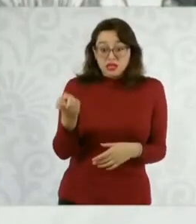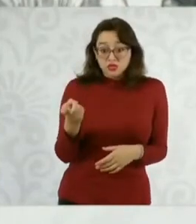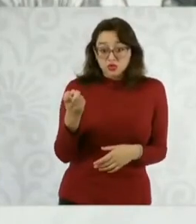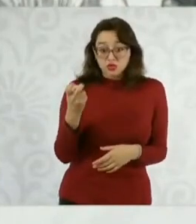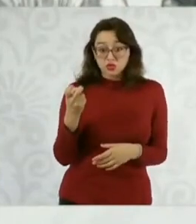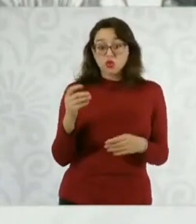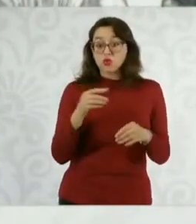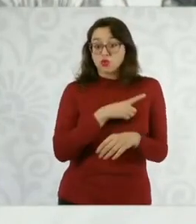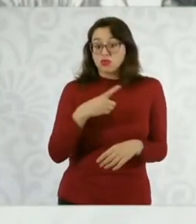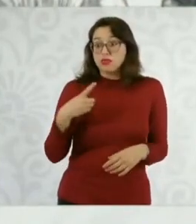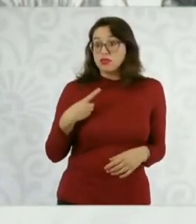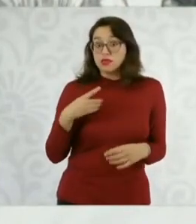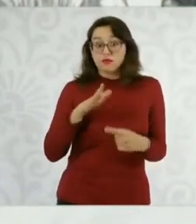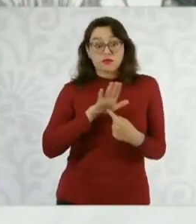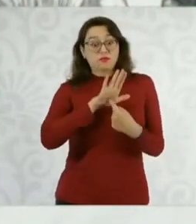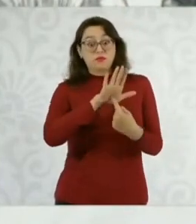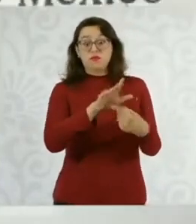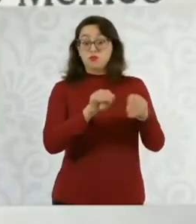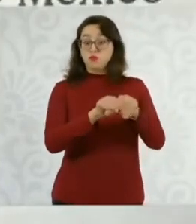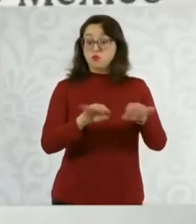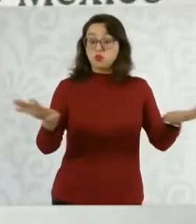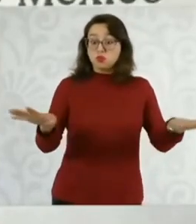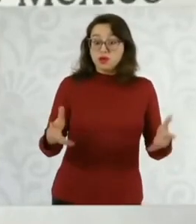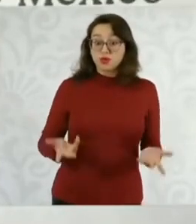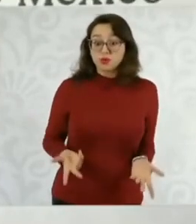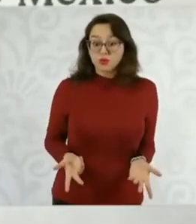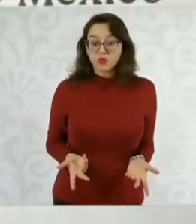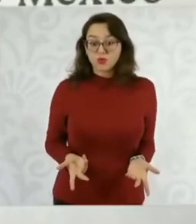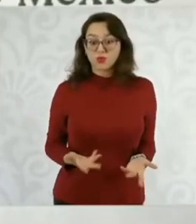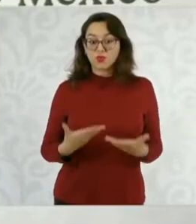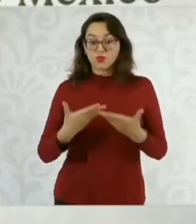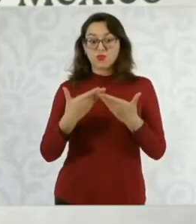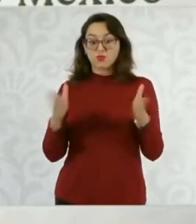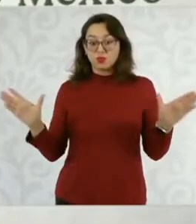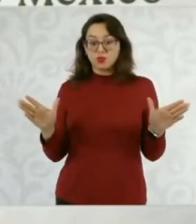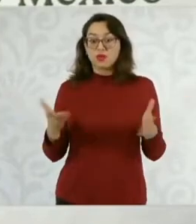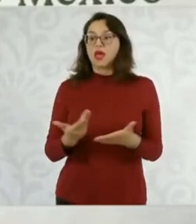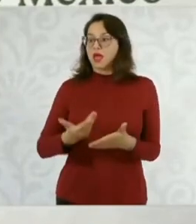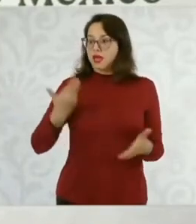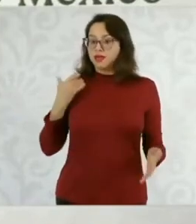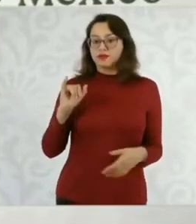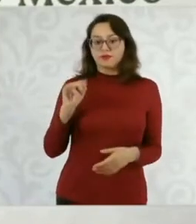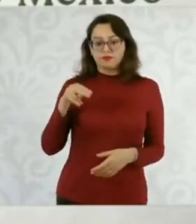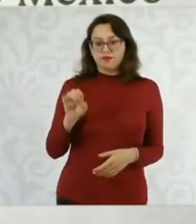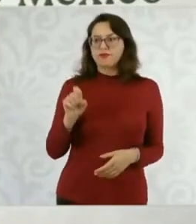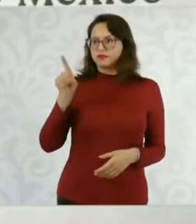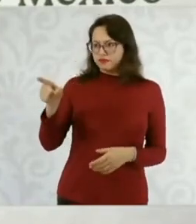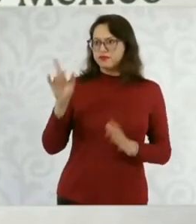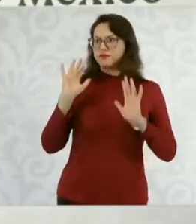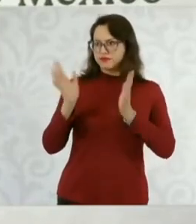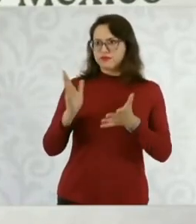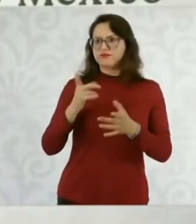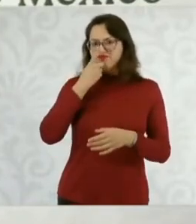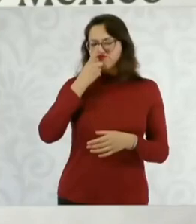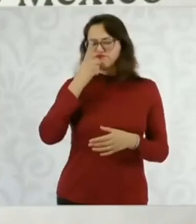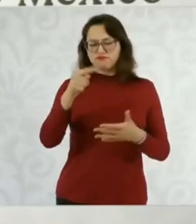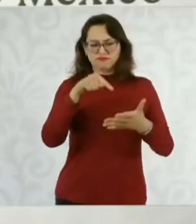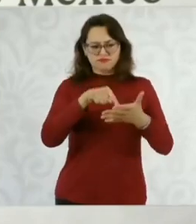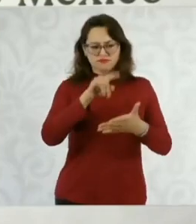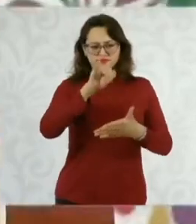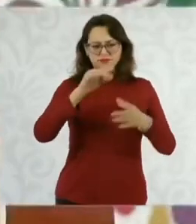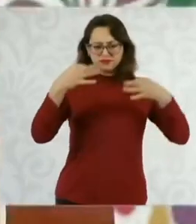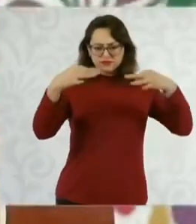público, no es algo privado. Ya lo aprobaron en un consejo del INE. Si se van a poner los